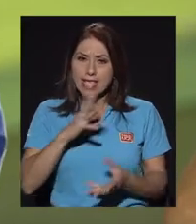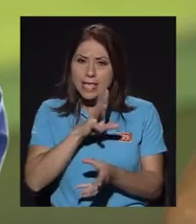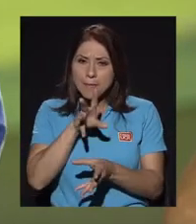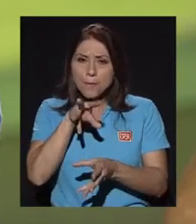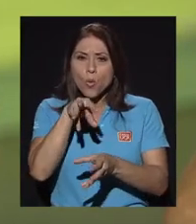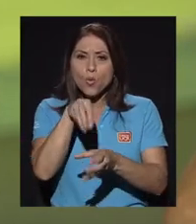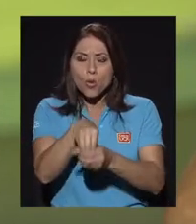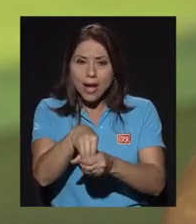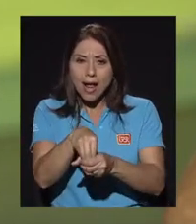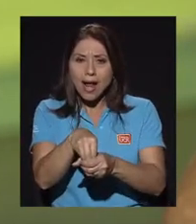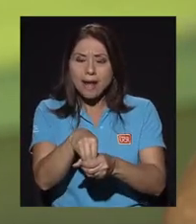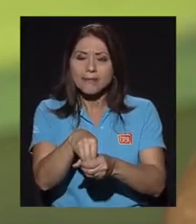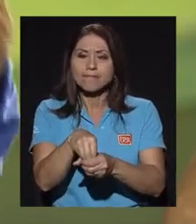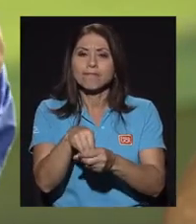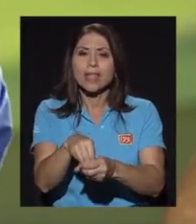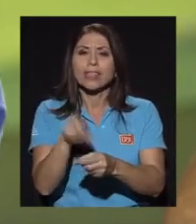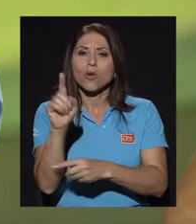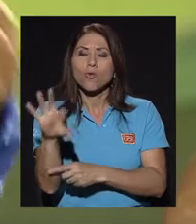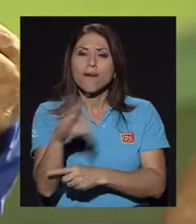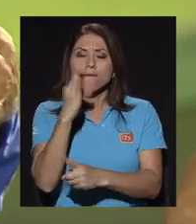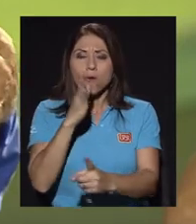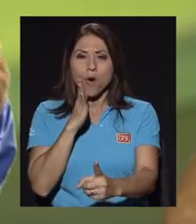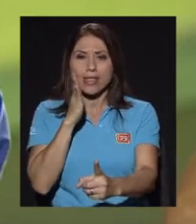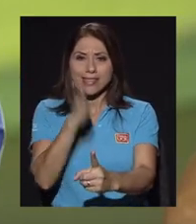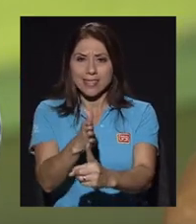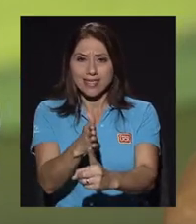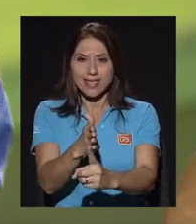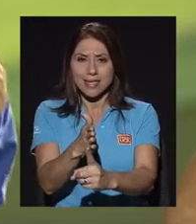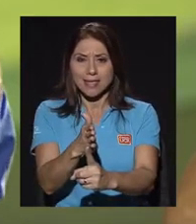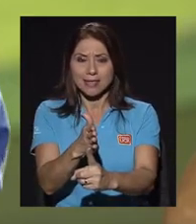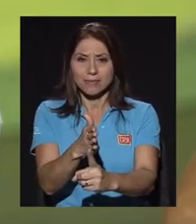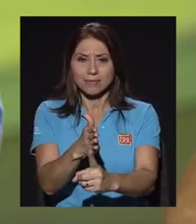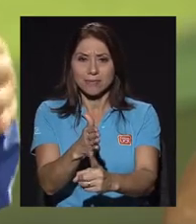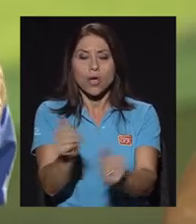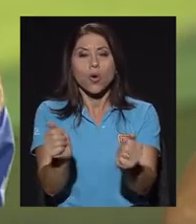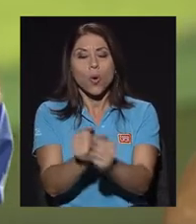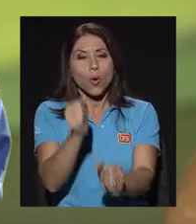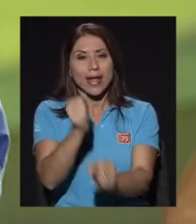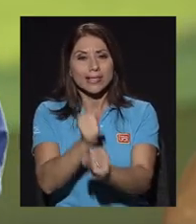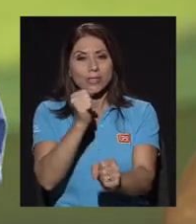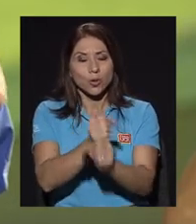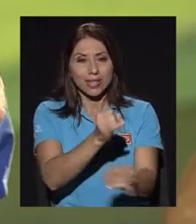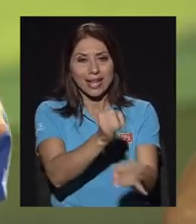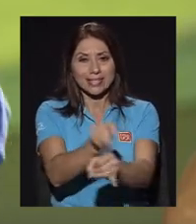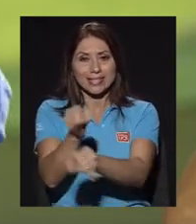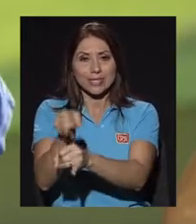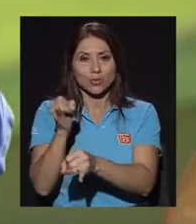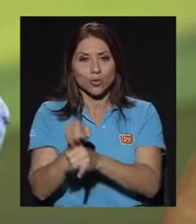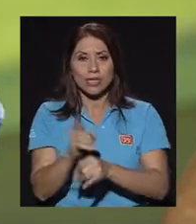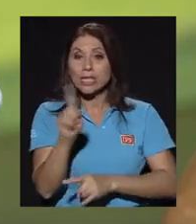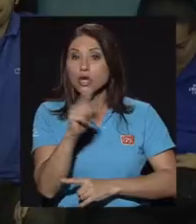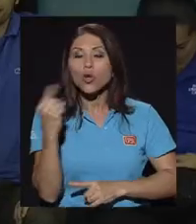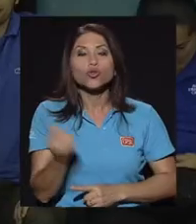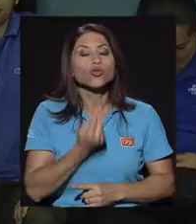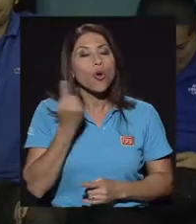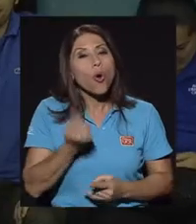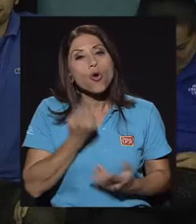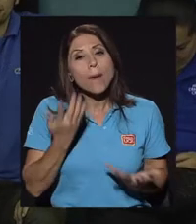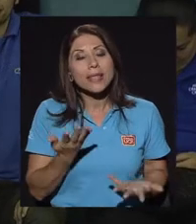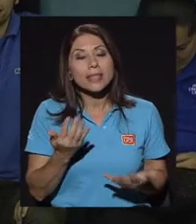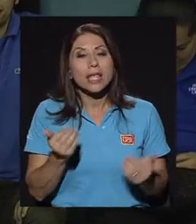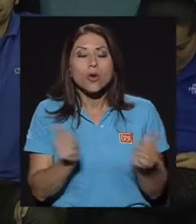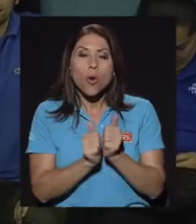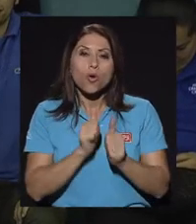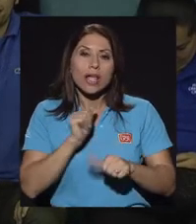involucrarnos de una manera más directa con la gestión de las instituciones, no solo